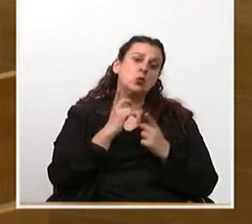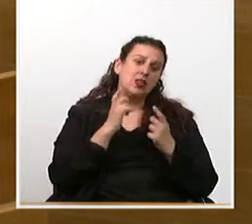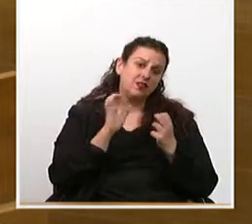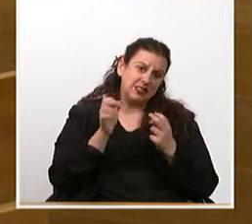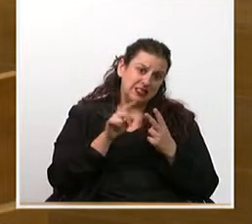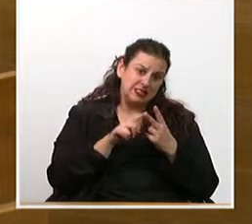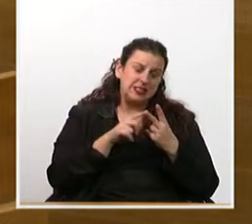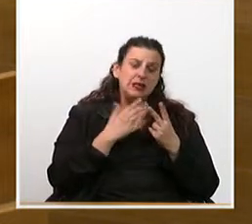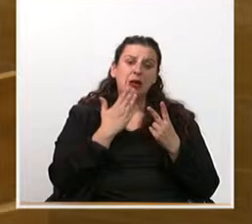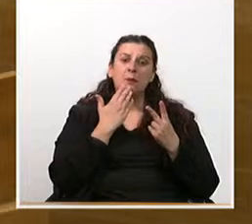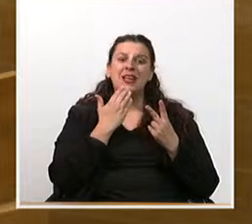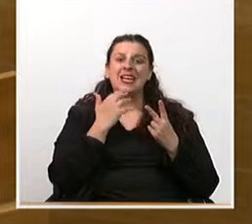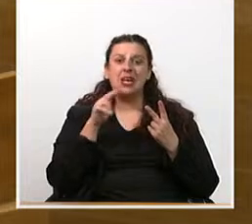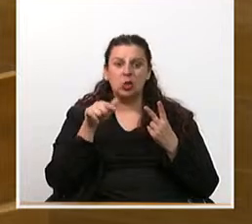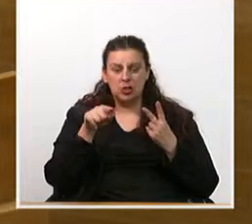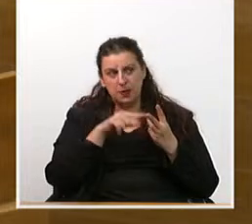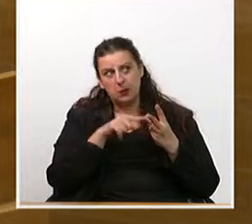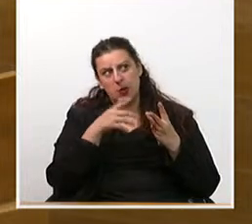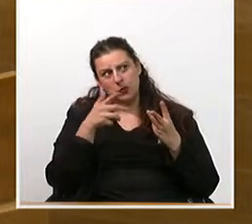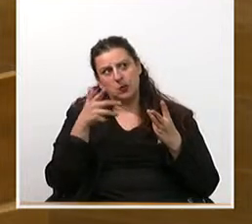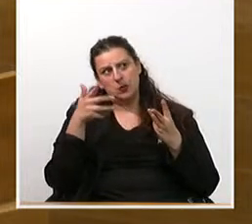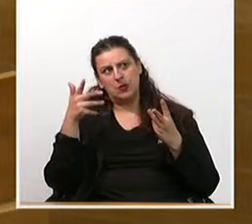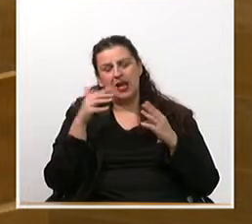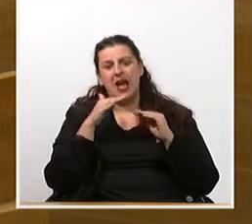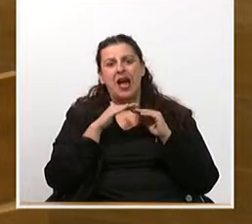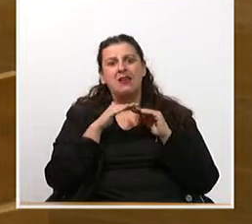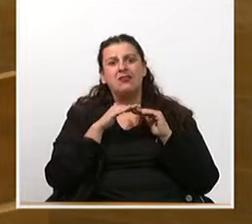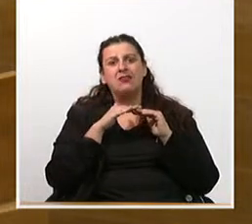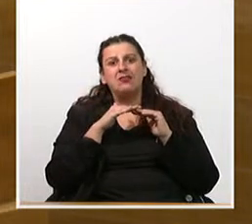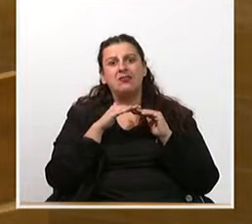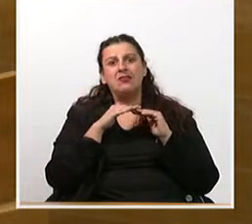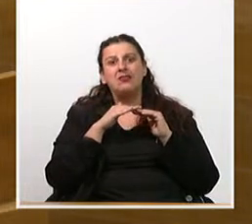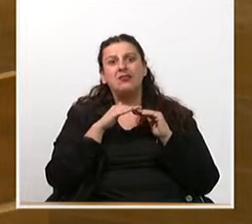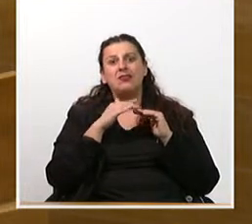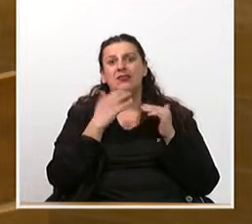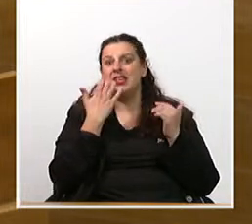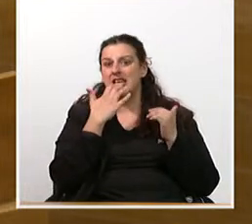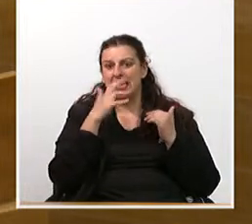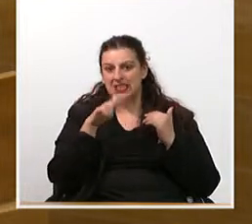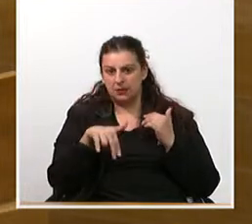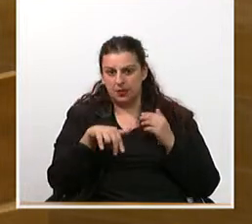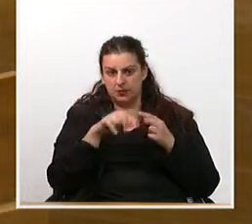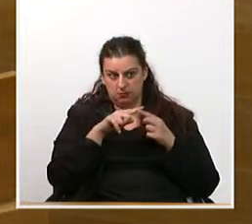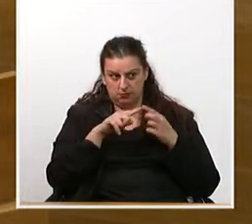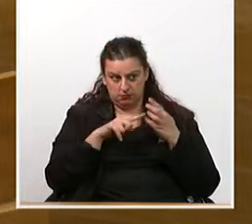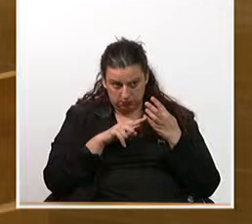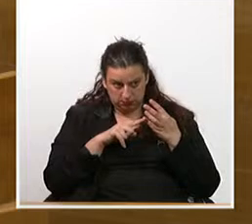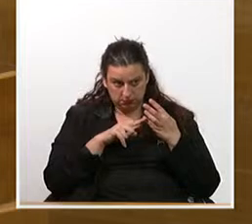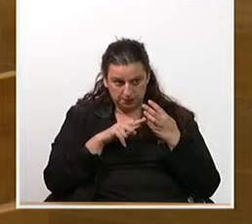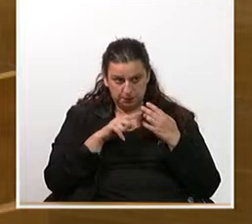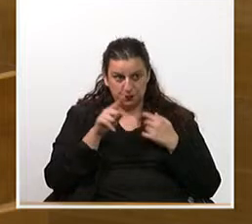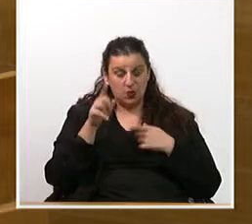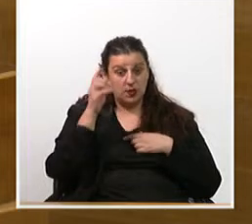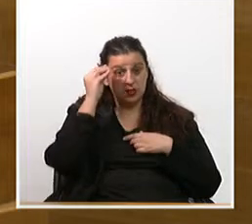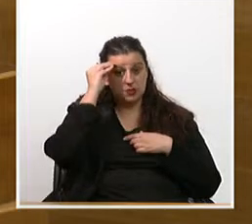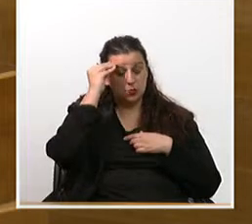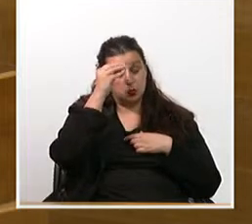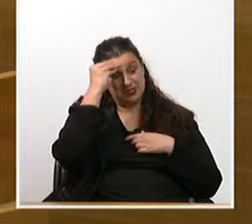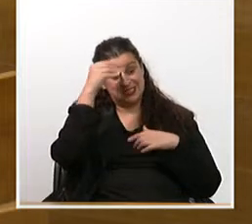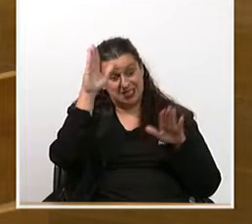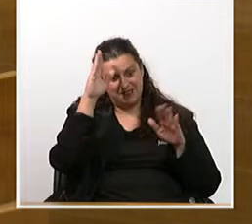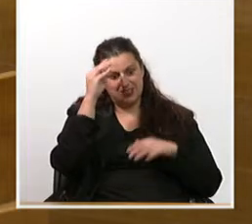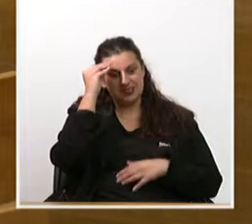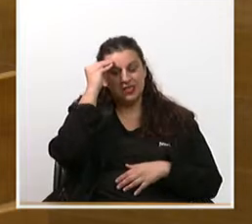benicarló tamb bueno bueno bueno perdón perdón el de villena tamb El farem es decir que ved que era un Capricho de compromís pero